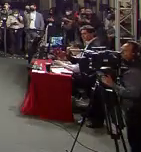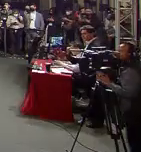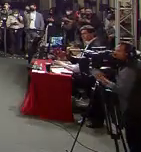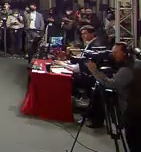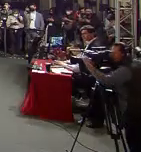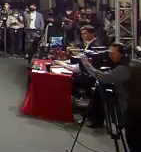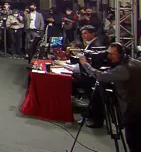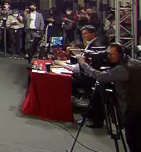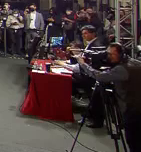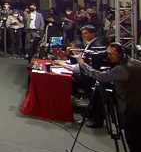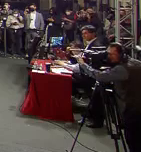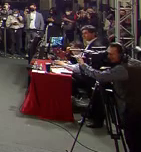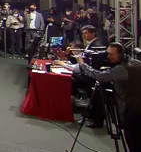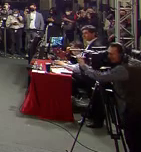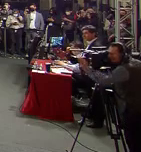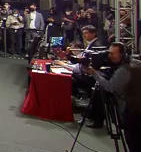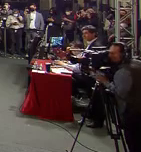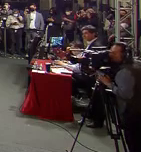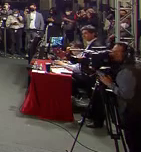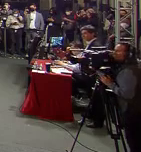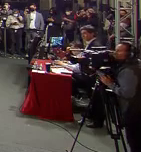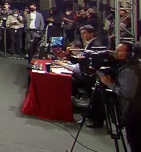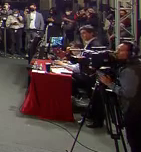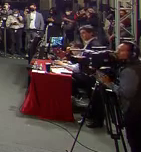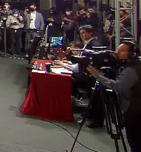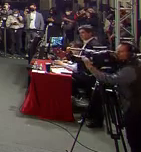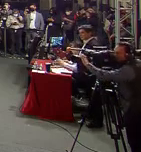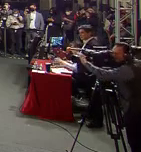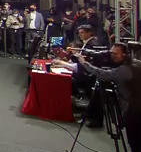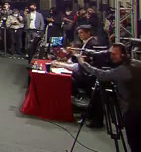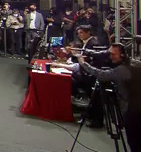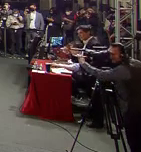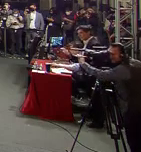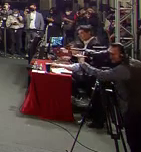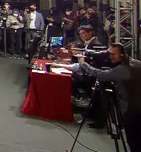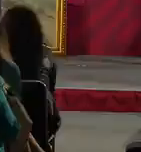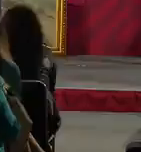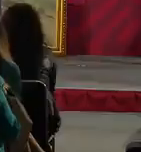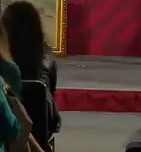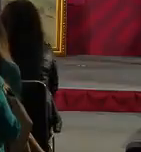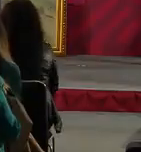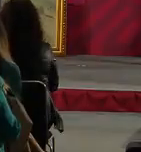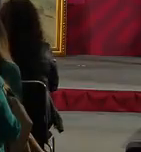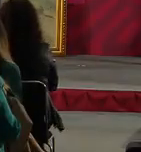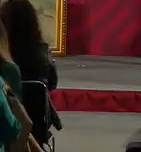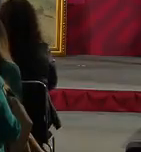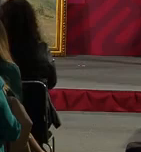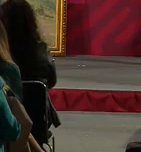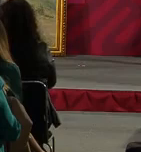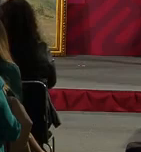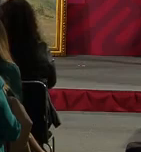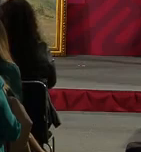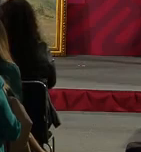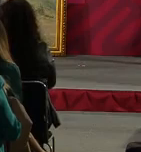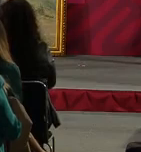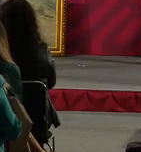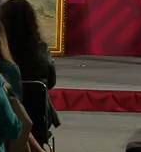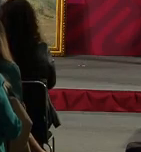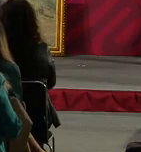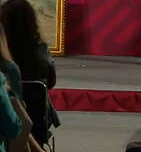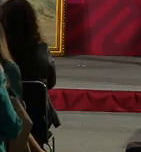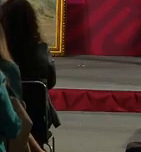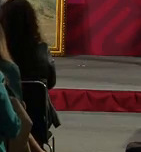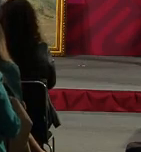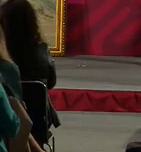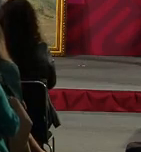María. Sé que también voy a extender esta plegaria hoy a la Virgen de la Guadalupe, patrona de América.